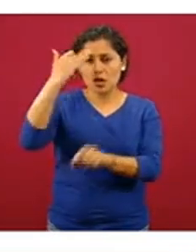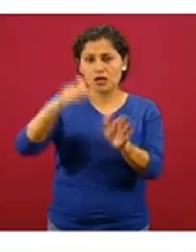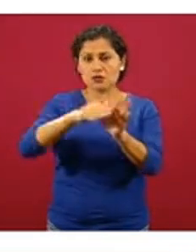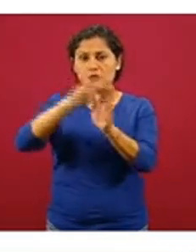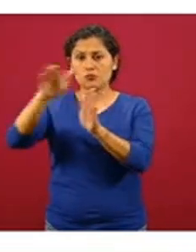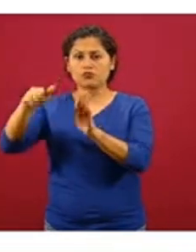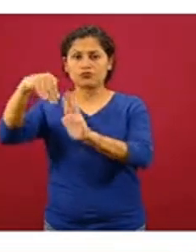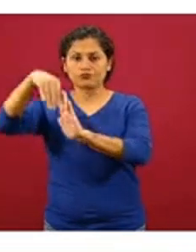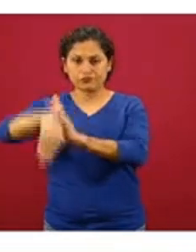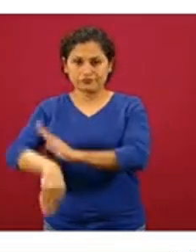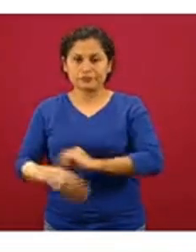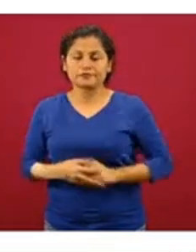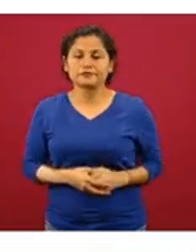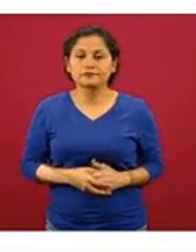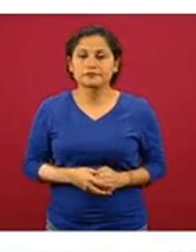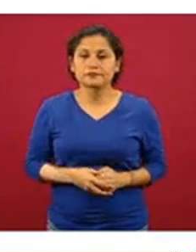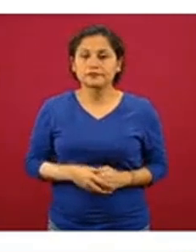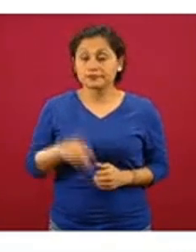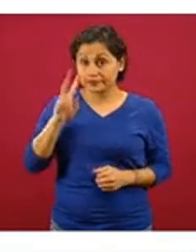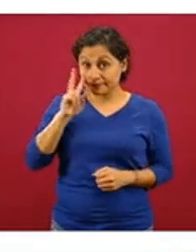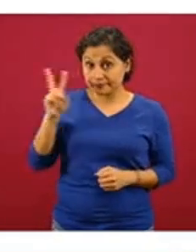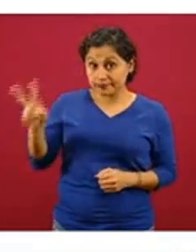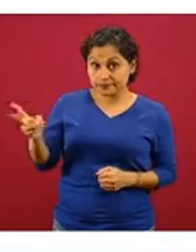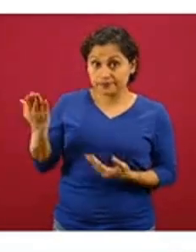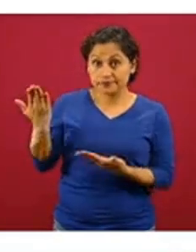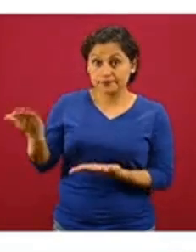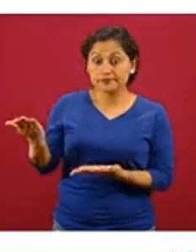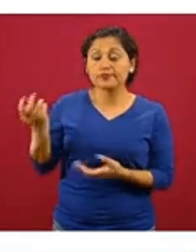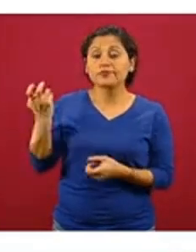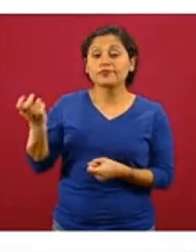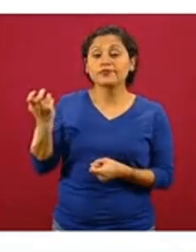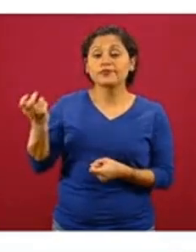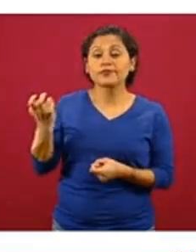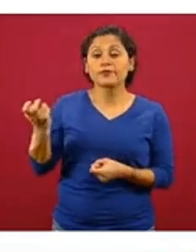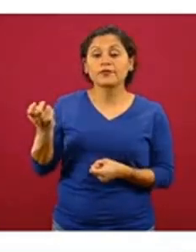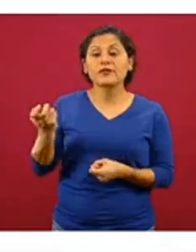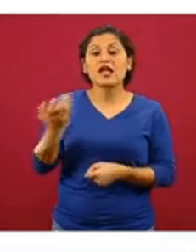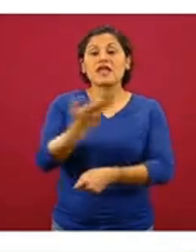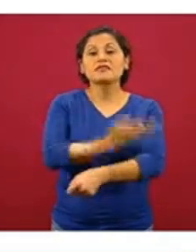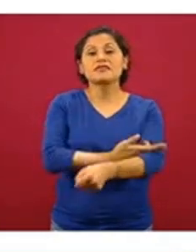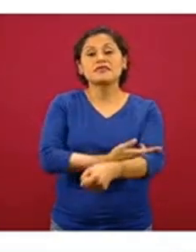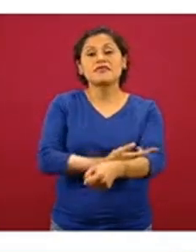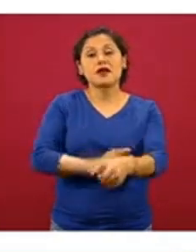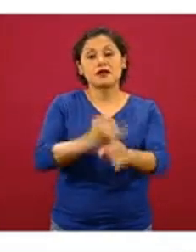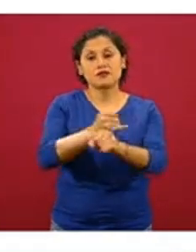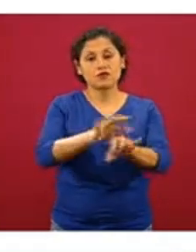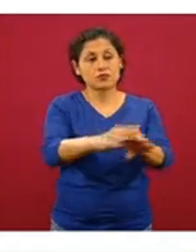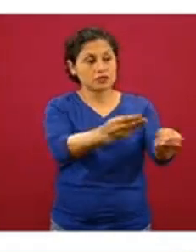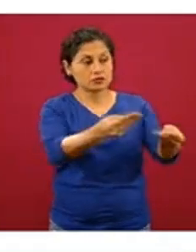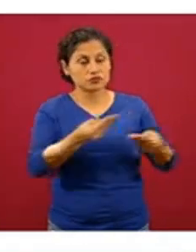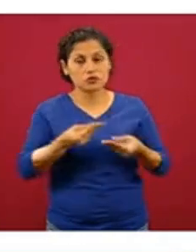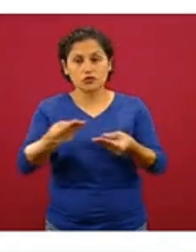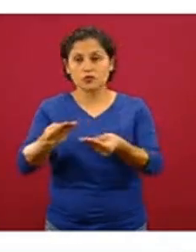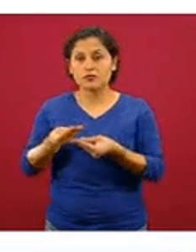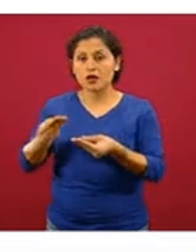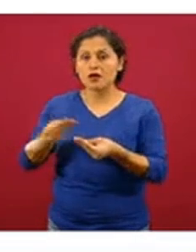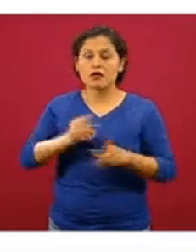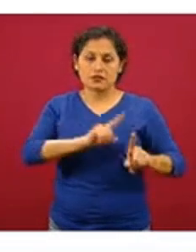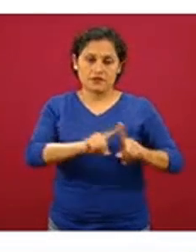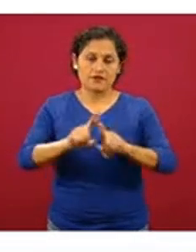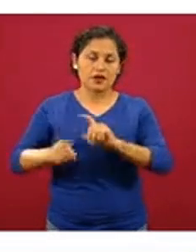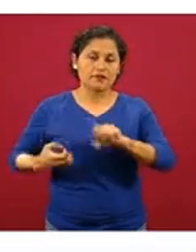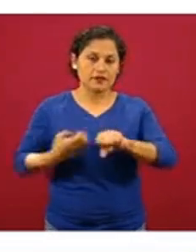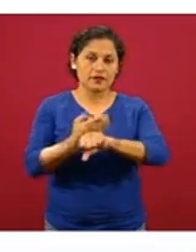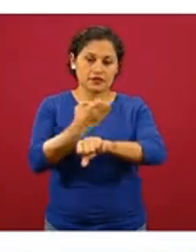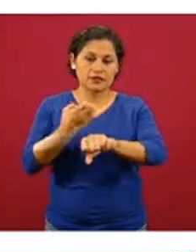Aquí vemos también lo que hemos comentado del rezago de notificación, de confirmaciones, varias entidades federativas, todas las